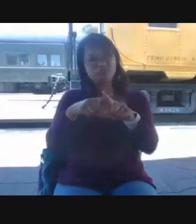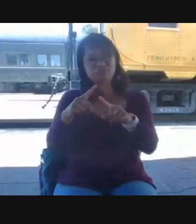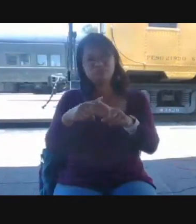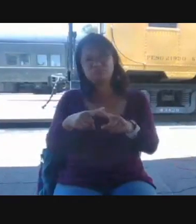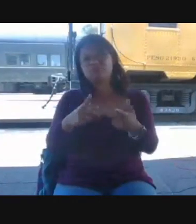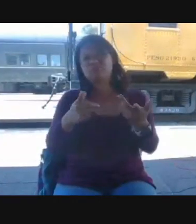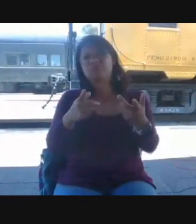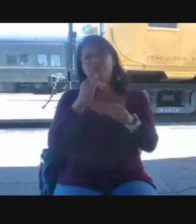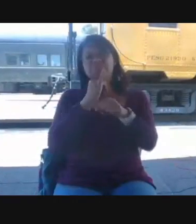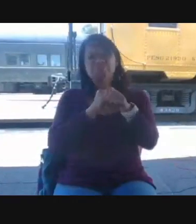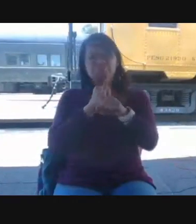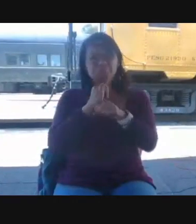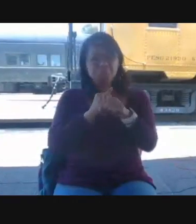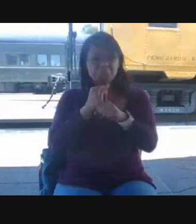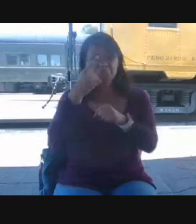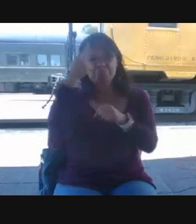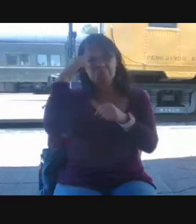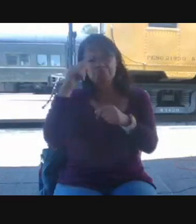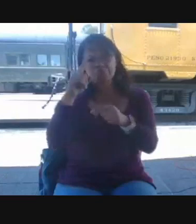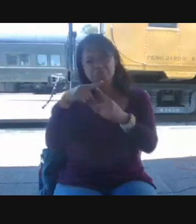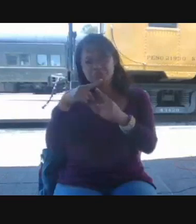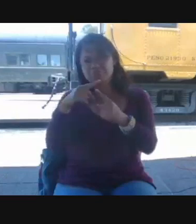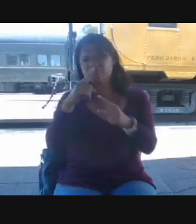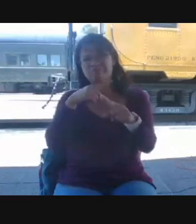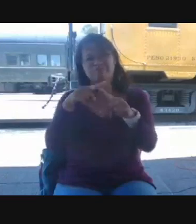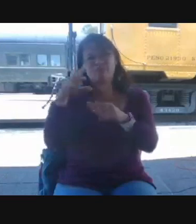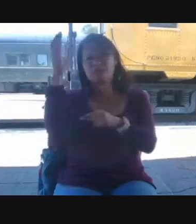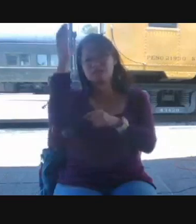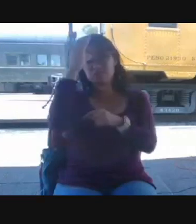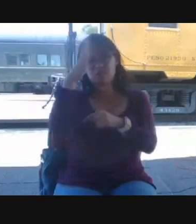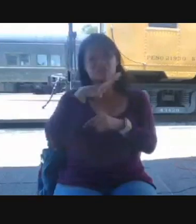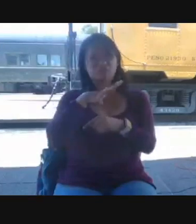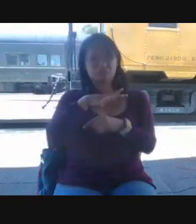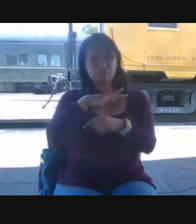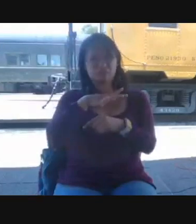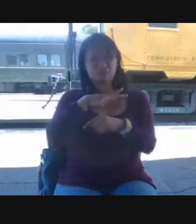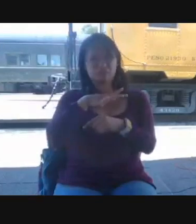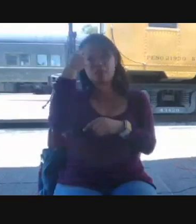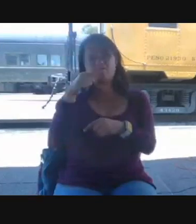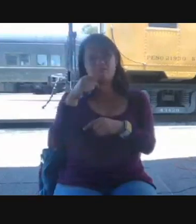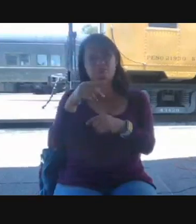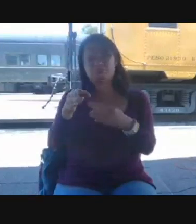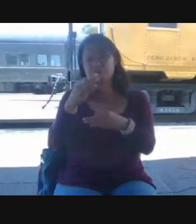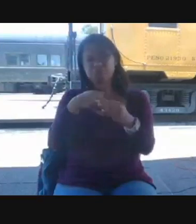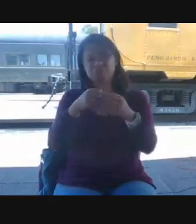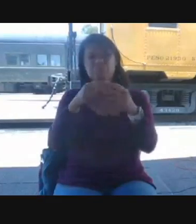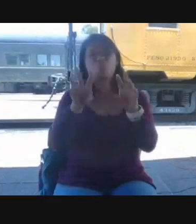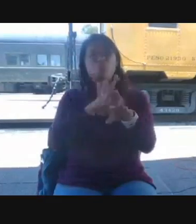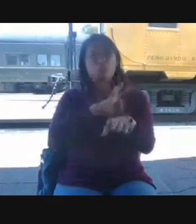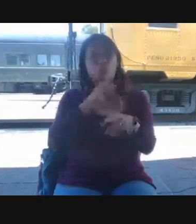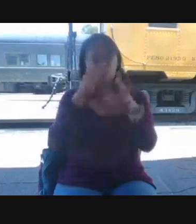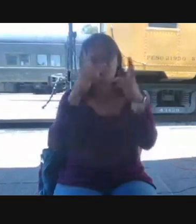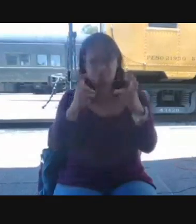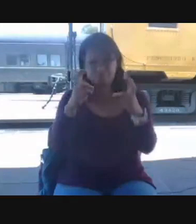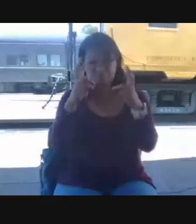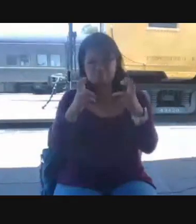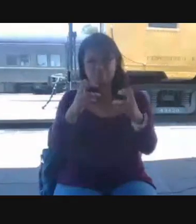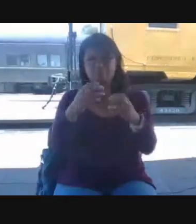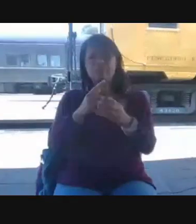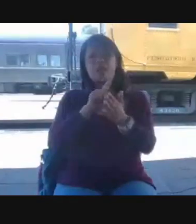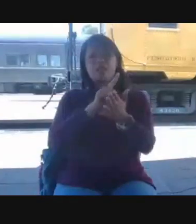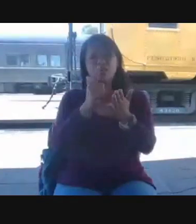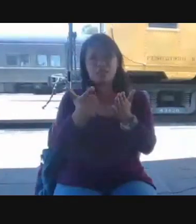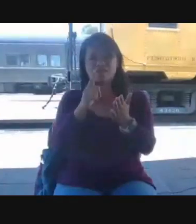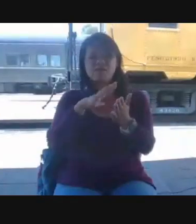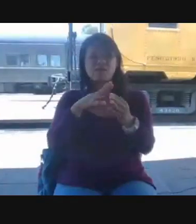encontrar investigaciones de todas las ciencias que existen para sus tareas, si los pueden descargar los niños. También hay material para niños